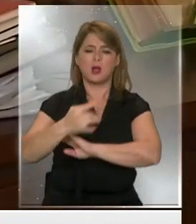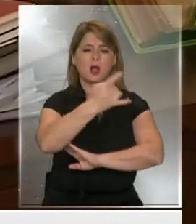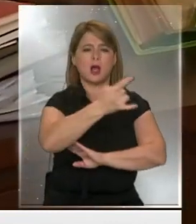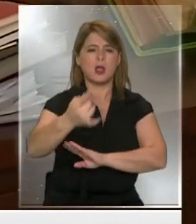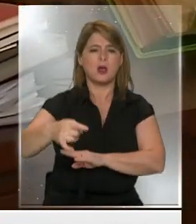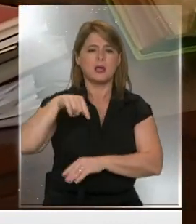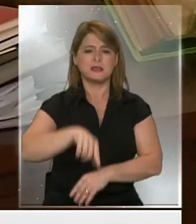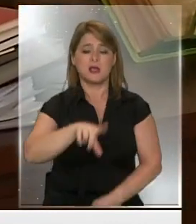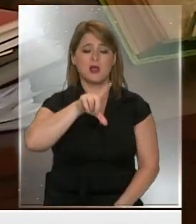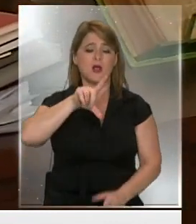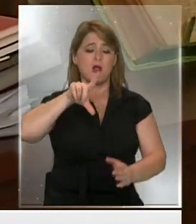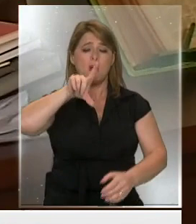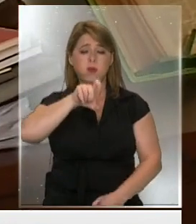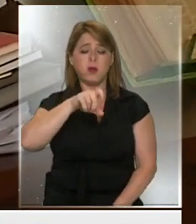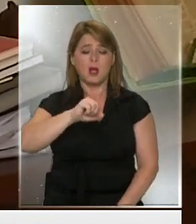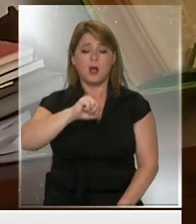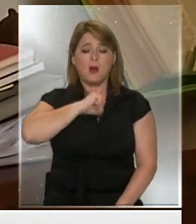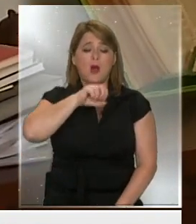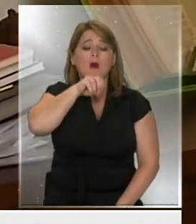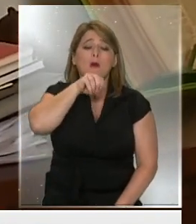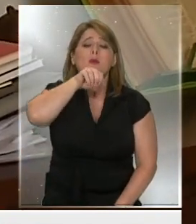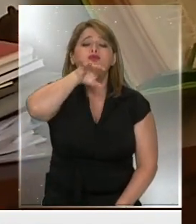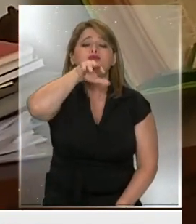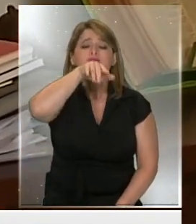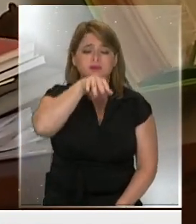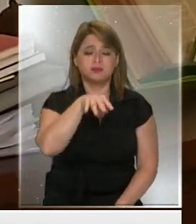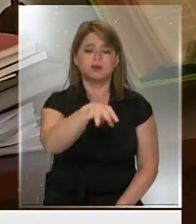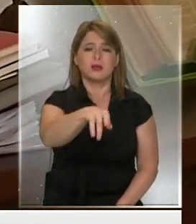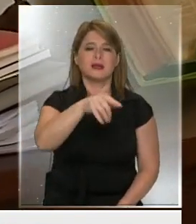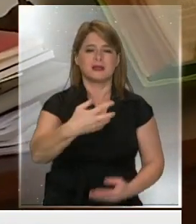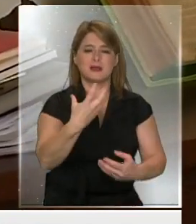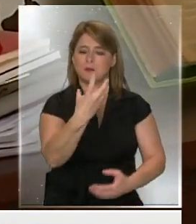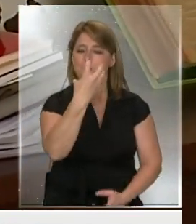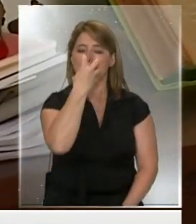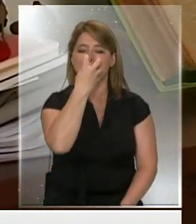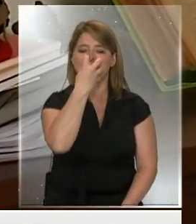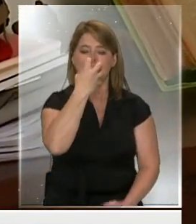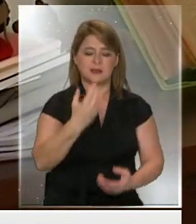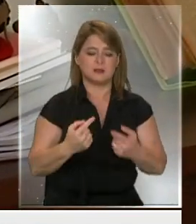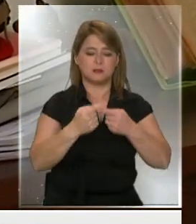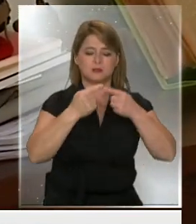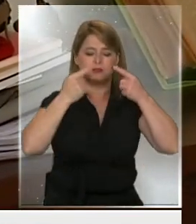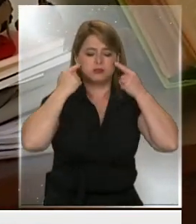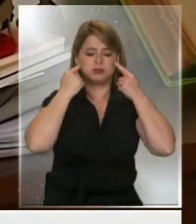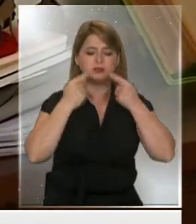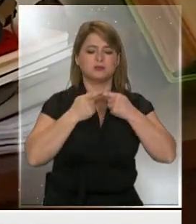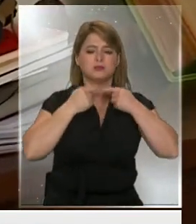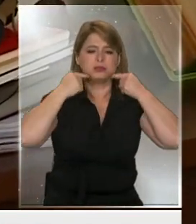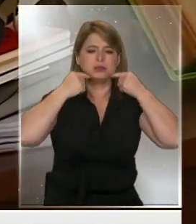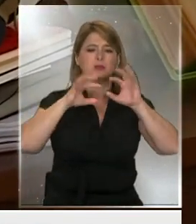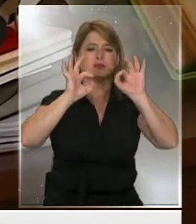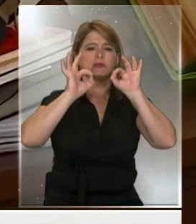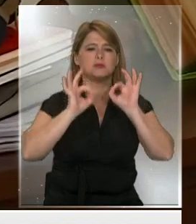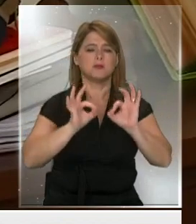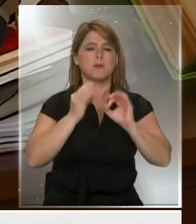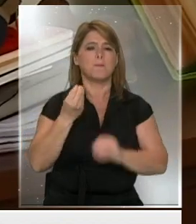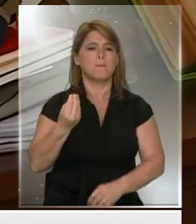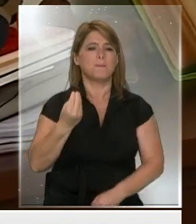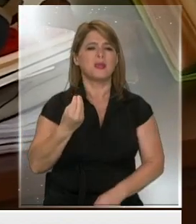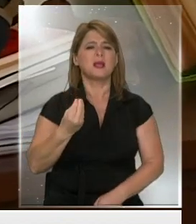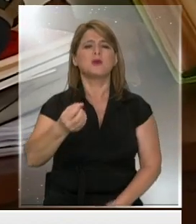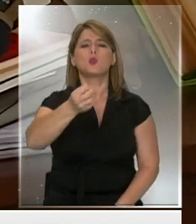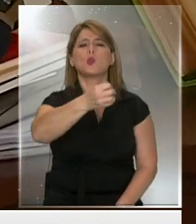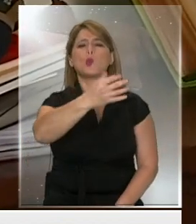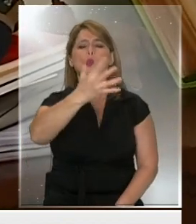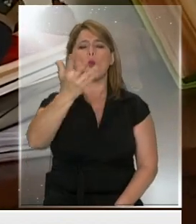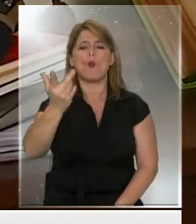aerosol simula el estornudo o la tos y la mascarilla, una vez que está bien correctamente puesta, simularía cuánto